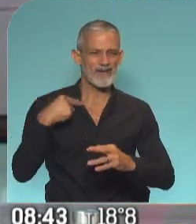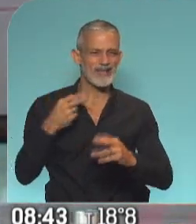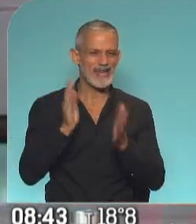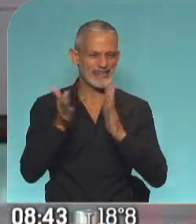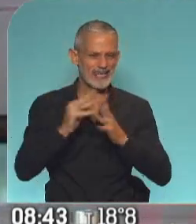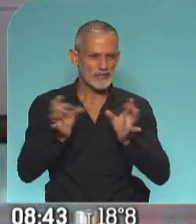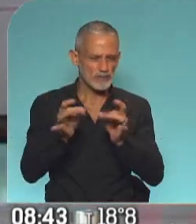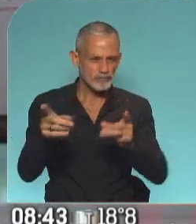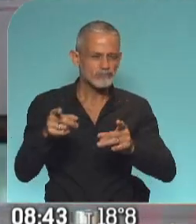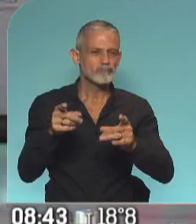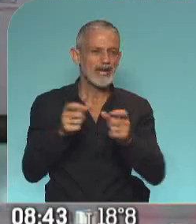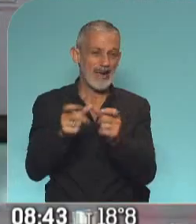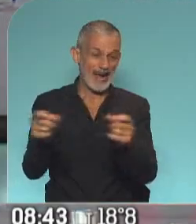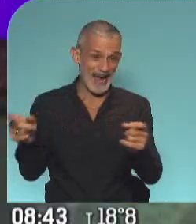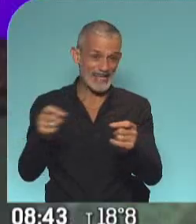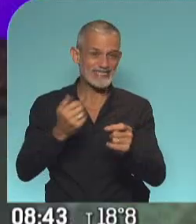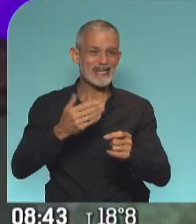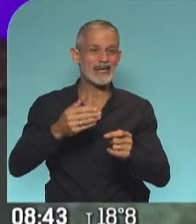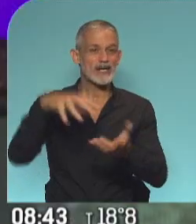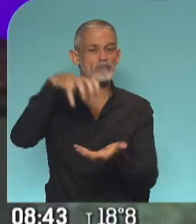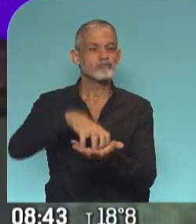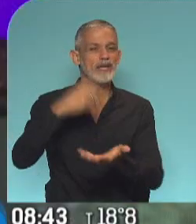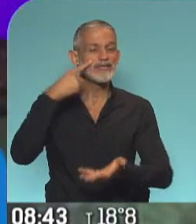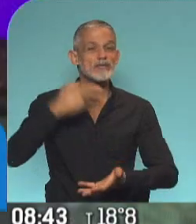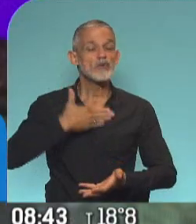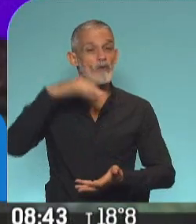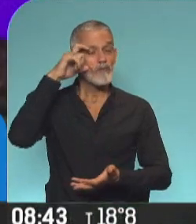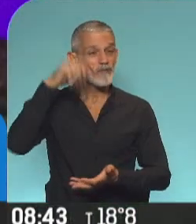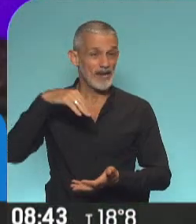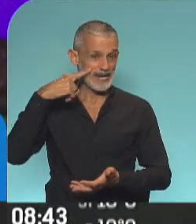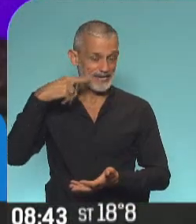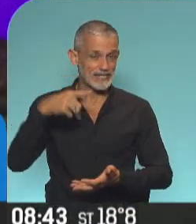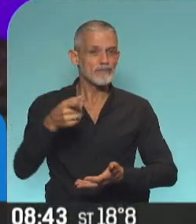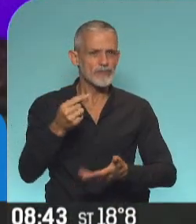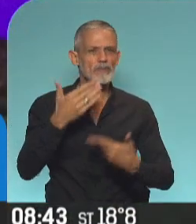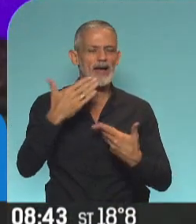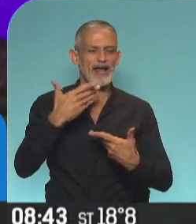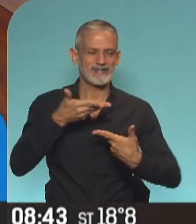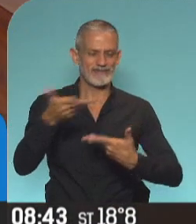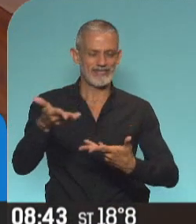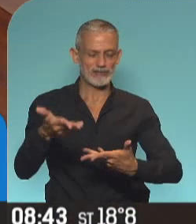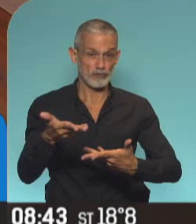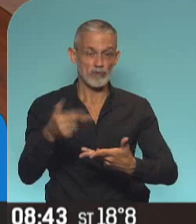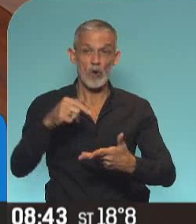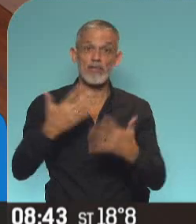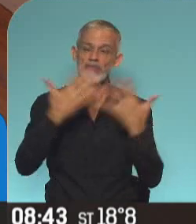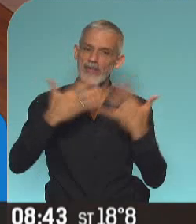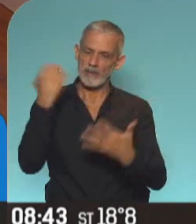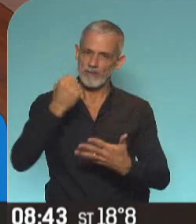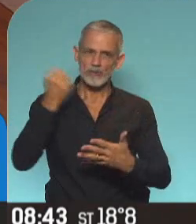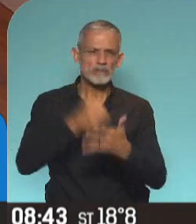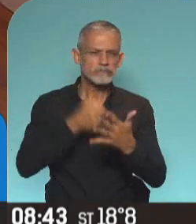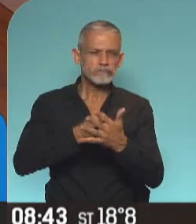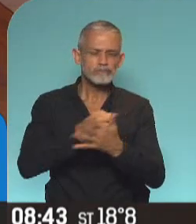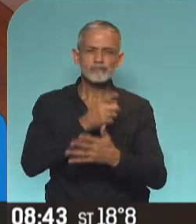instituto alexander fleming doctor cómo le vas gracias por venir que tengo que dar gracias a ustedes por la invitación pero es un día por supuesto importante es la lucha contra